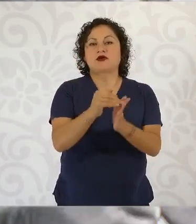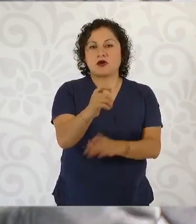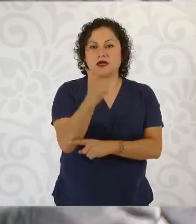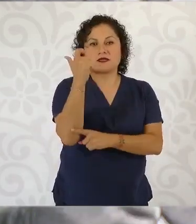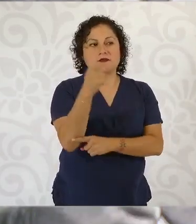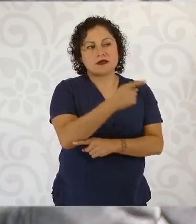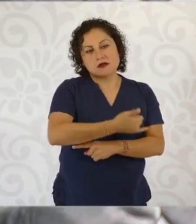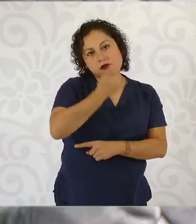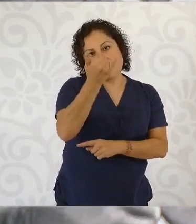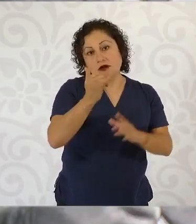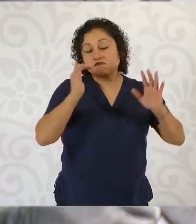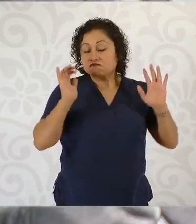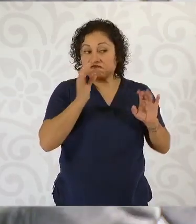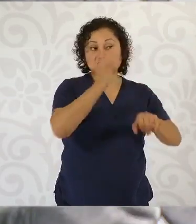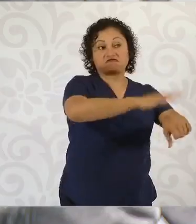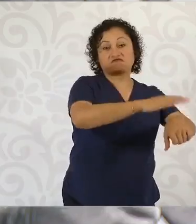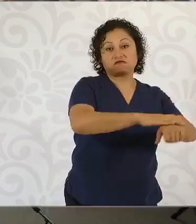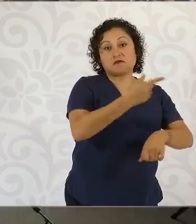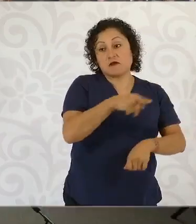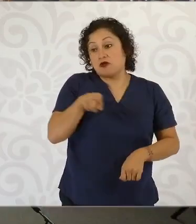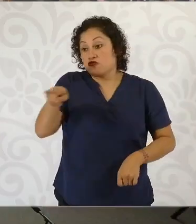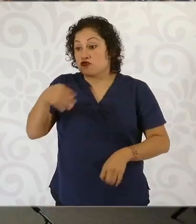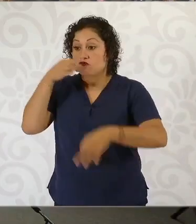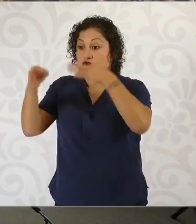embargo, pues así sigue estando en su nota, Sí. en su cabeza. No.